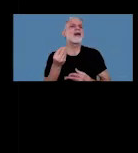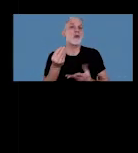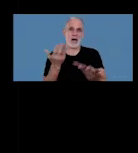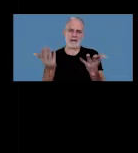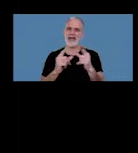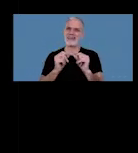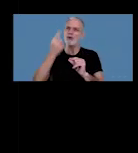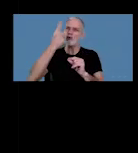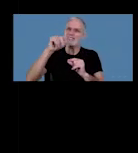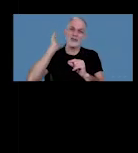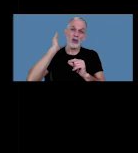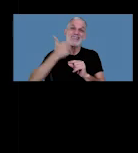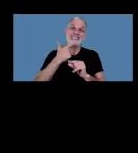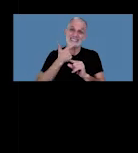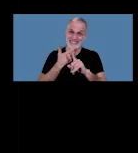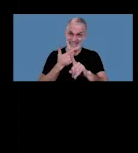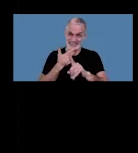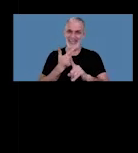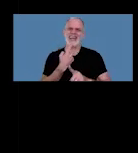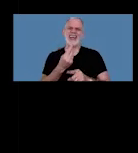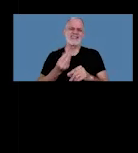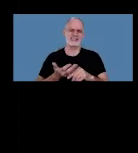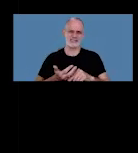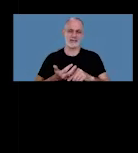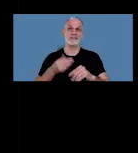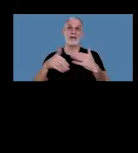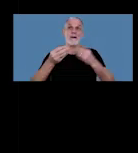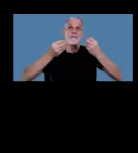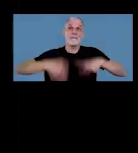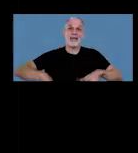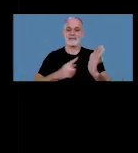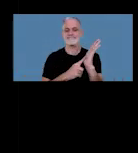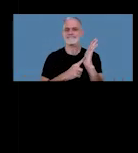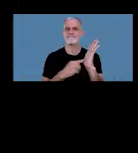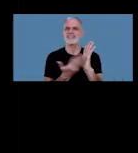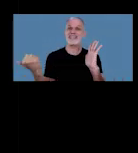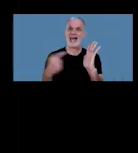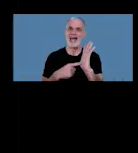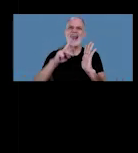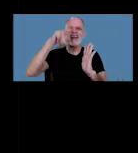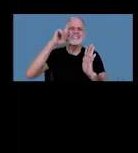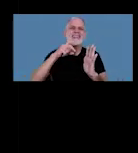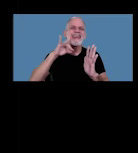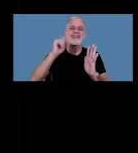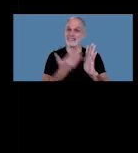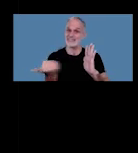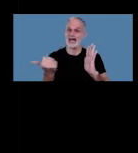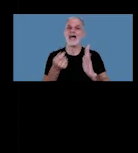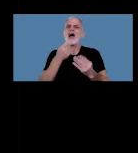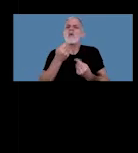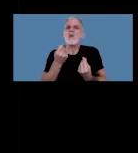artículo 117 que nos establece que se va a perder la calidad de residente cuando se